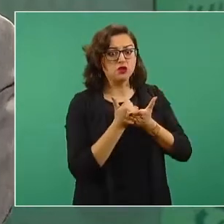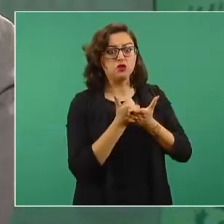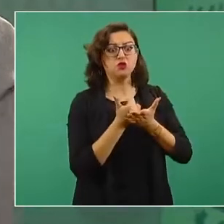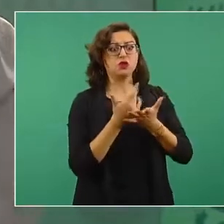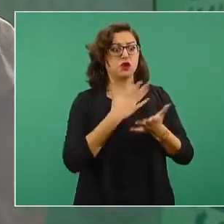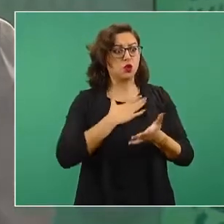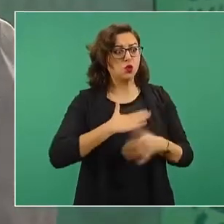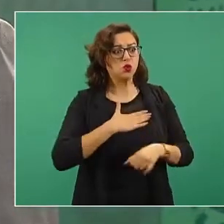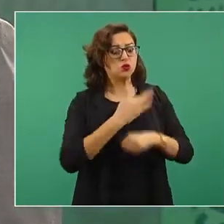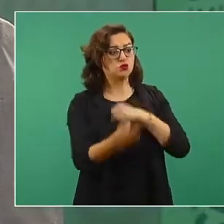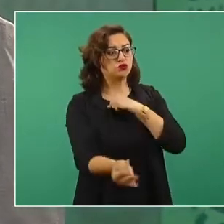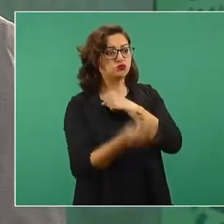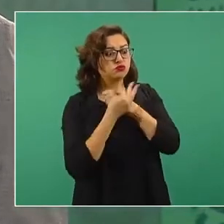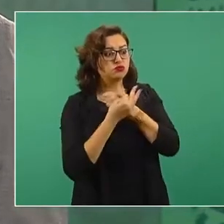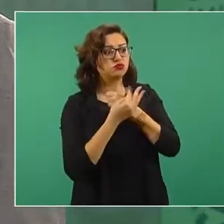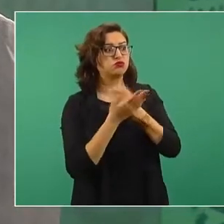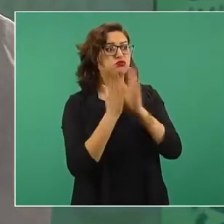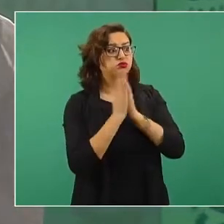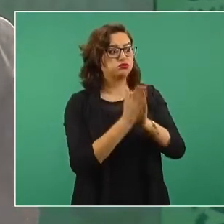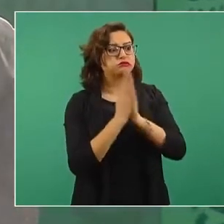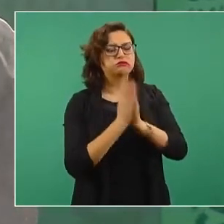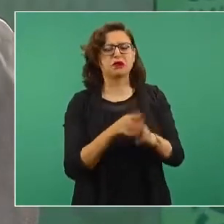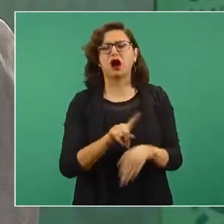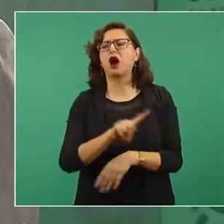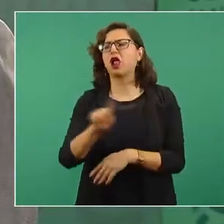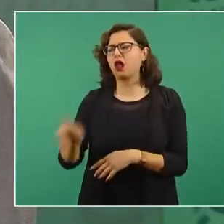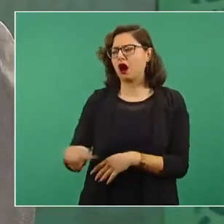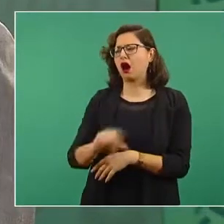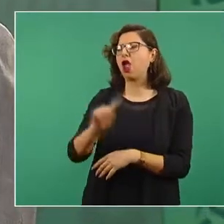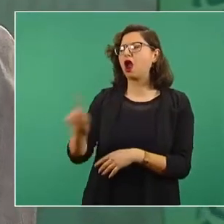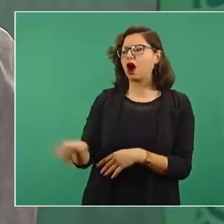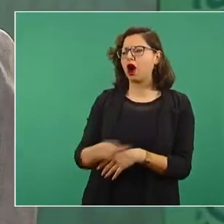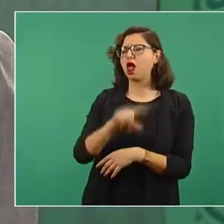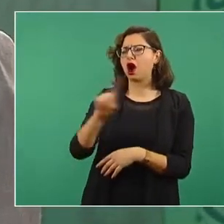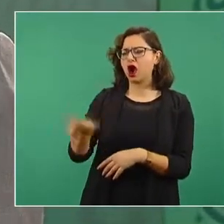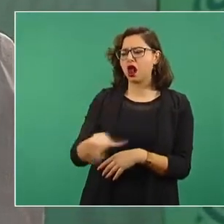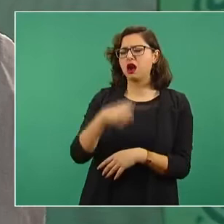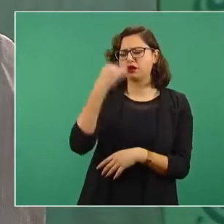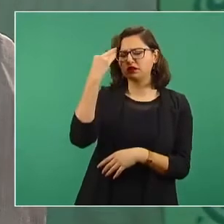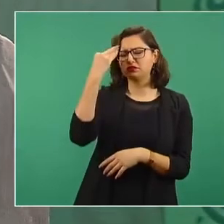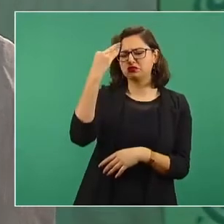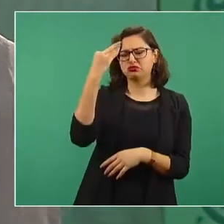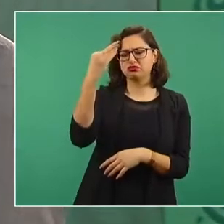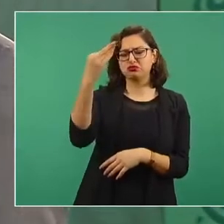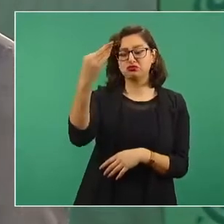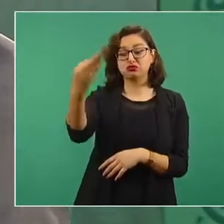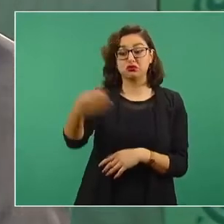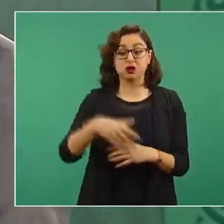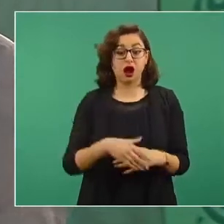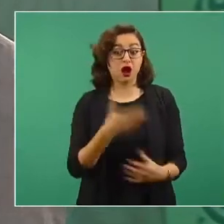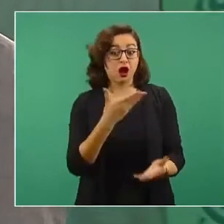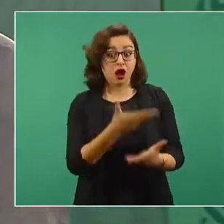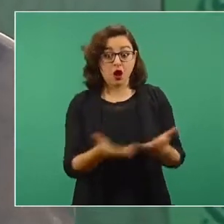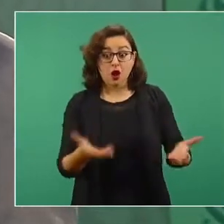la justicia y tardan en ser atendidos, pero aquí